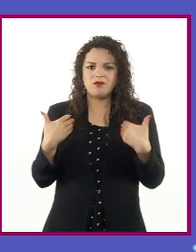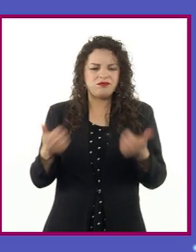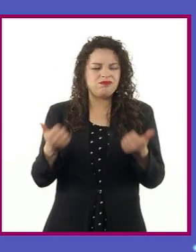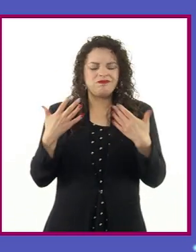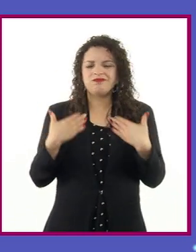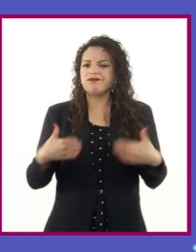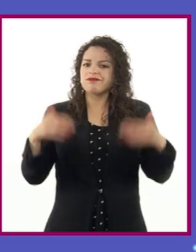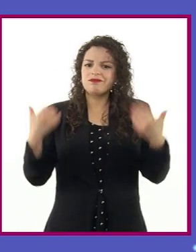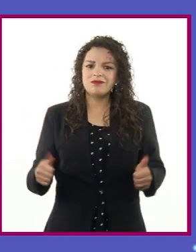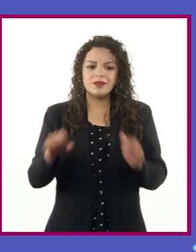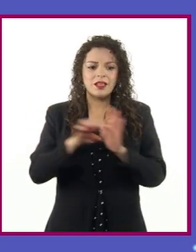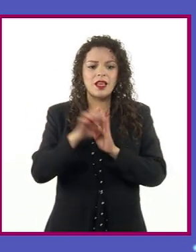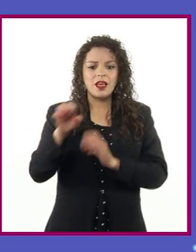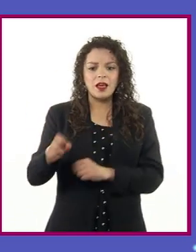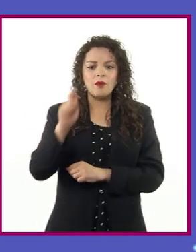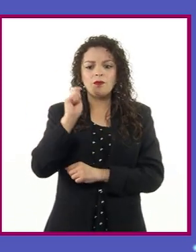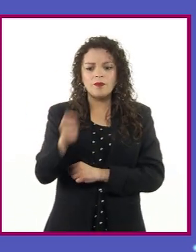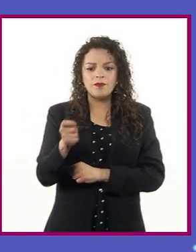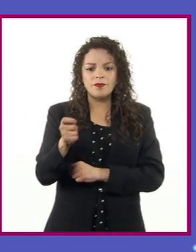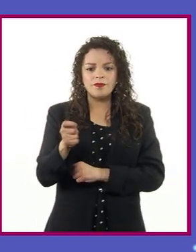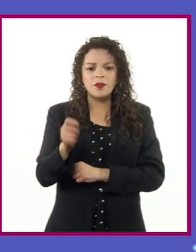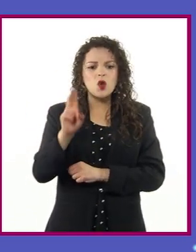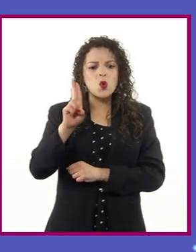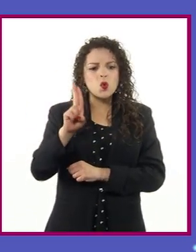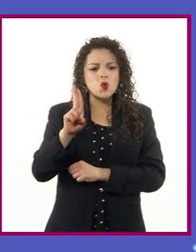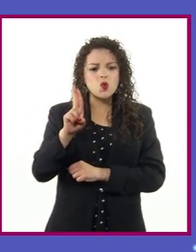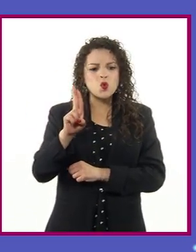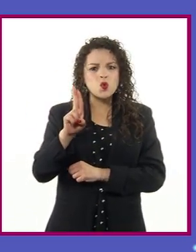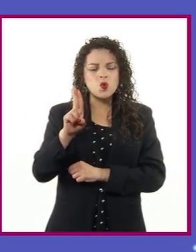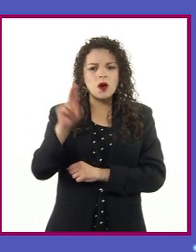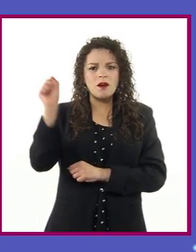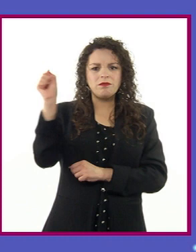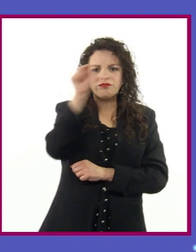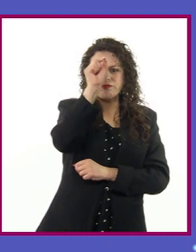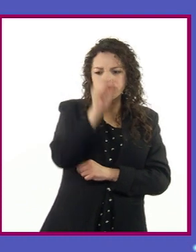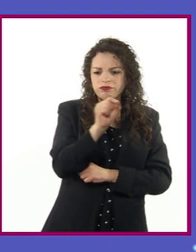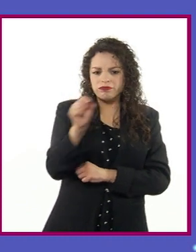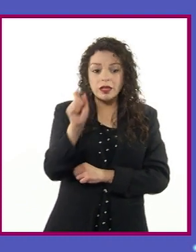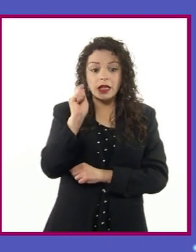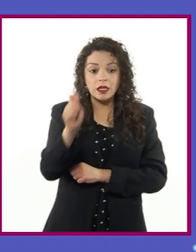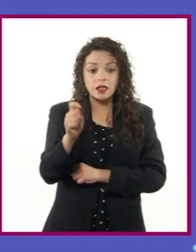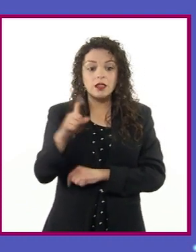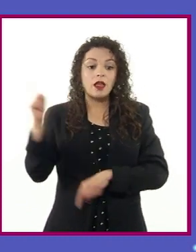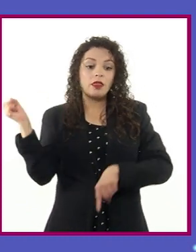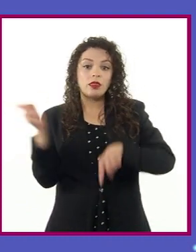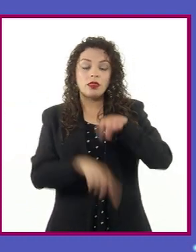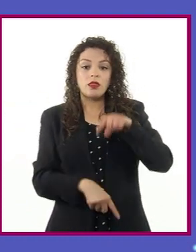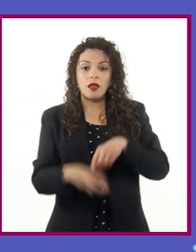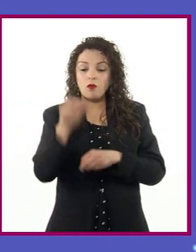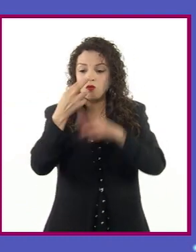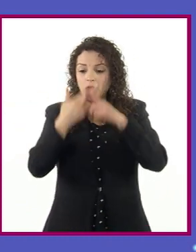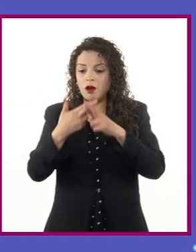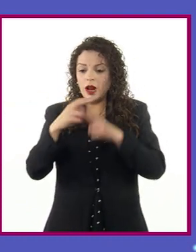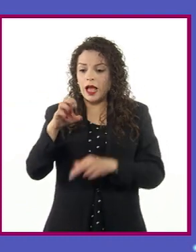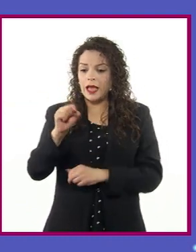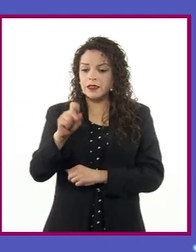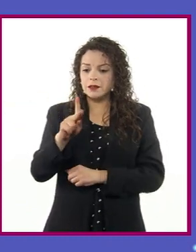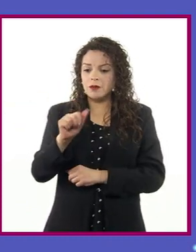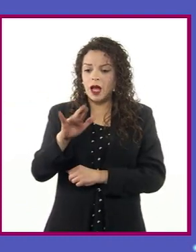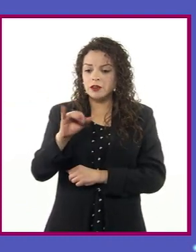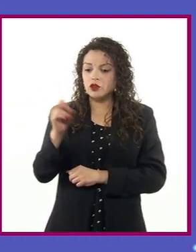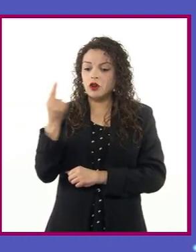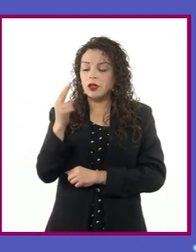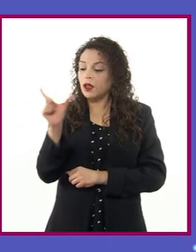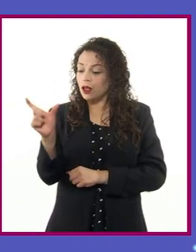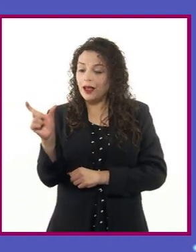el símbolo que aparece una U como de lado significa quitar la sangría o alinear el texto.